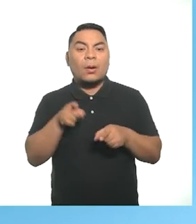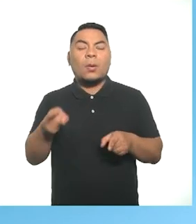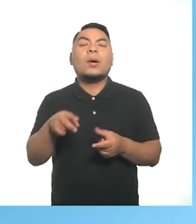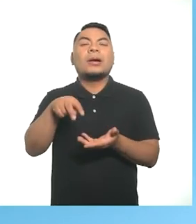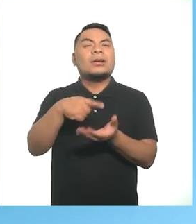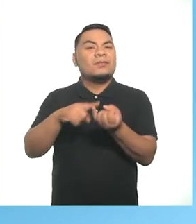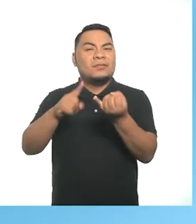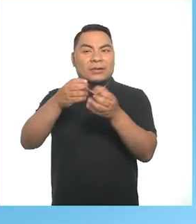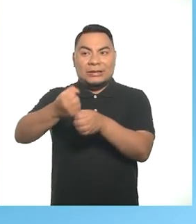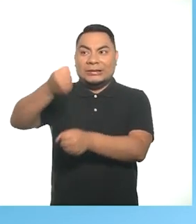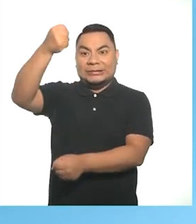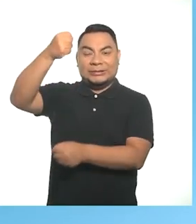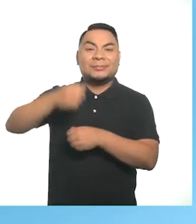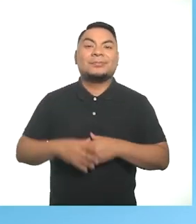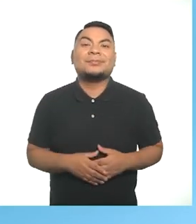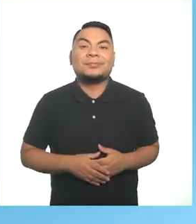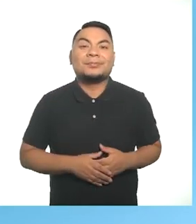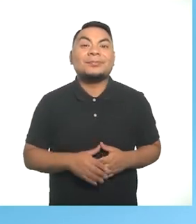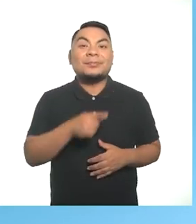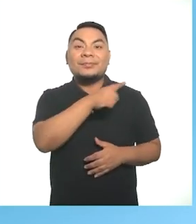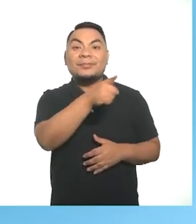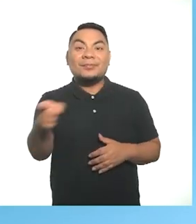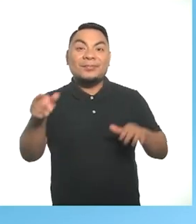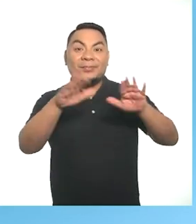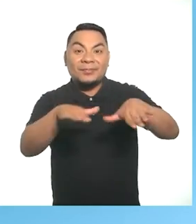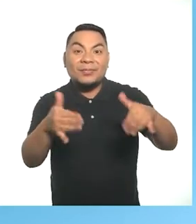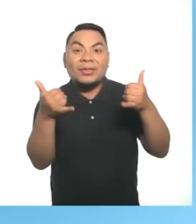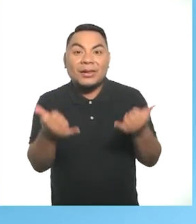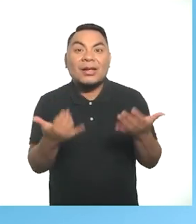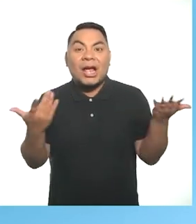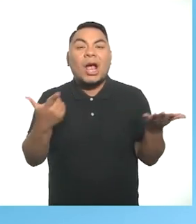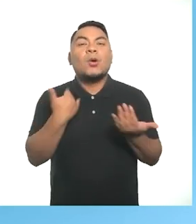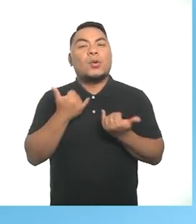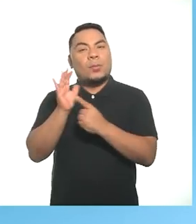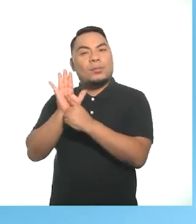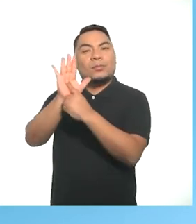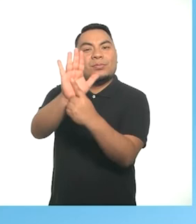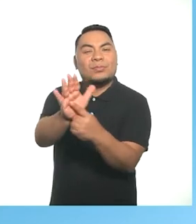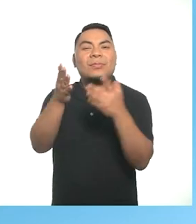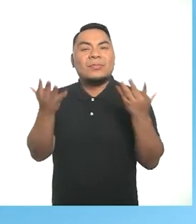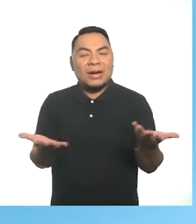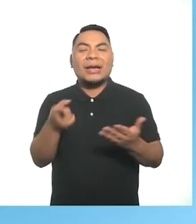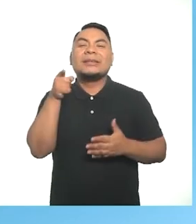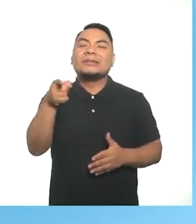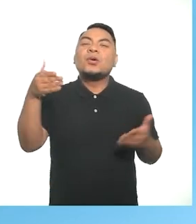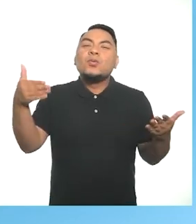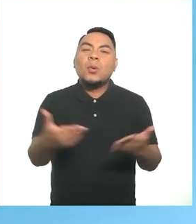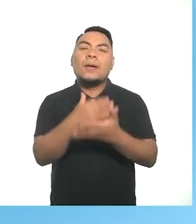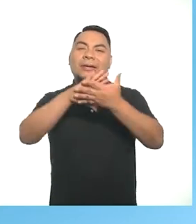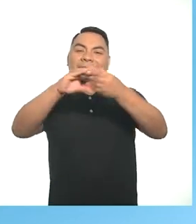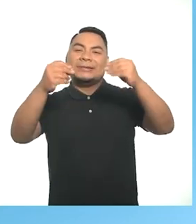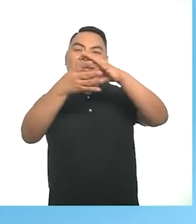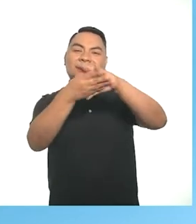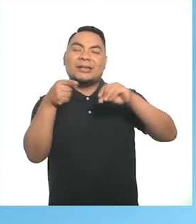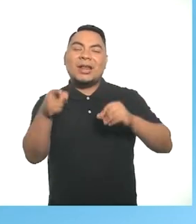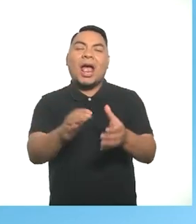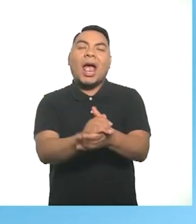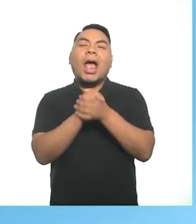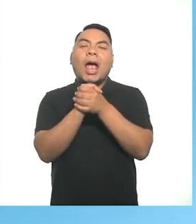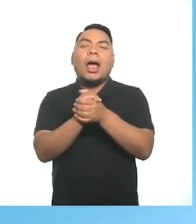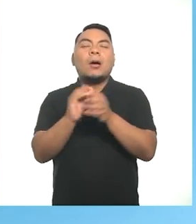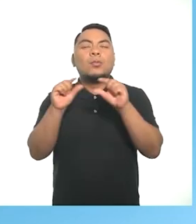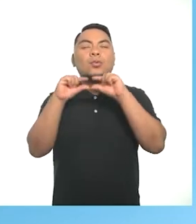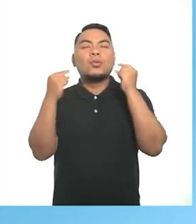una liguia. Chicas y chicos, ahora les voy a presentar una nueva historia de